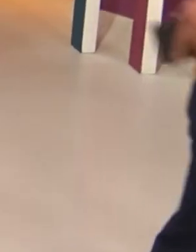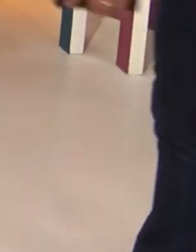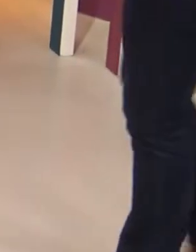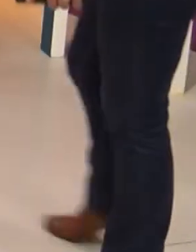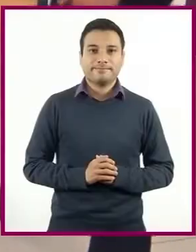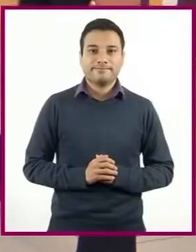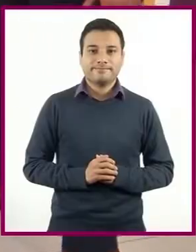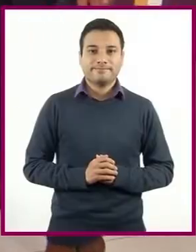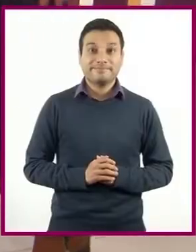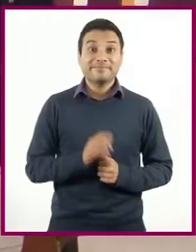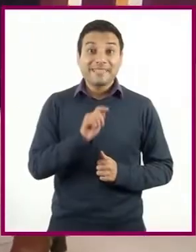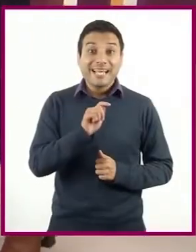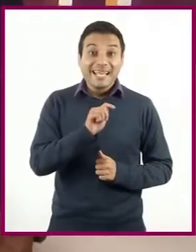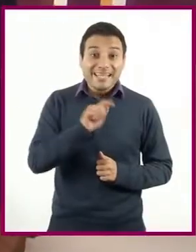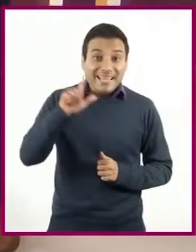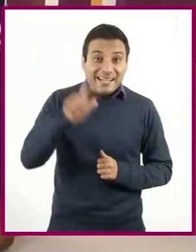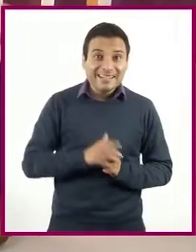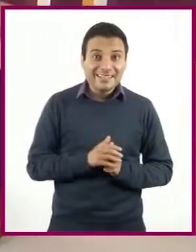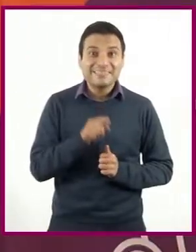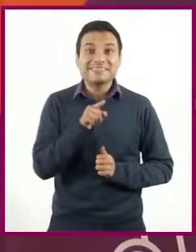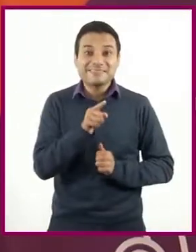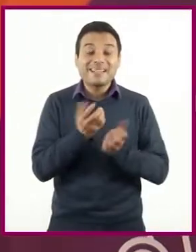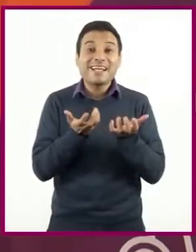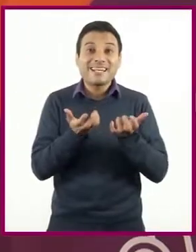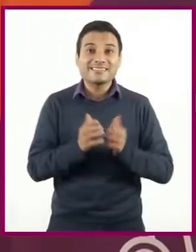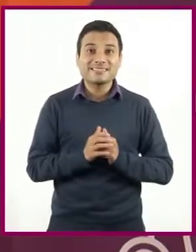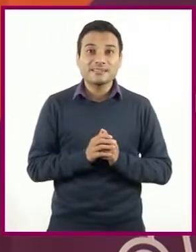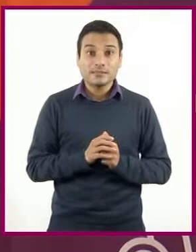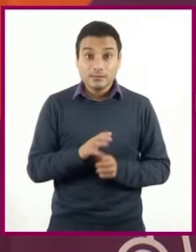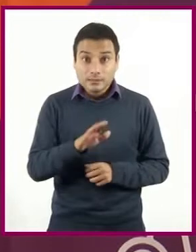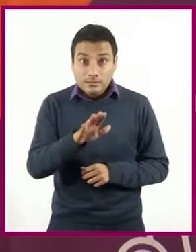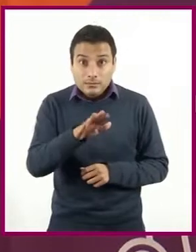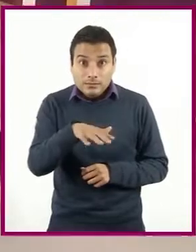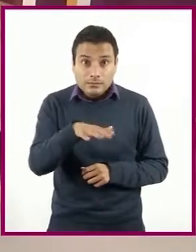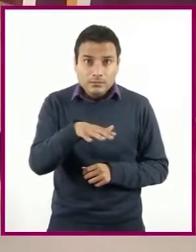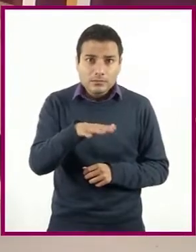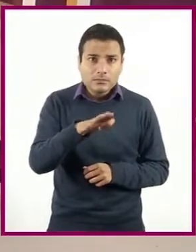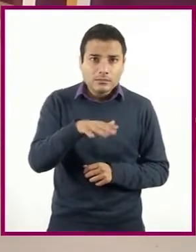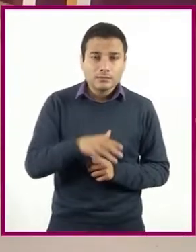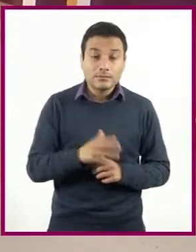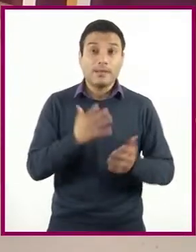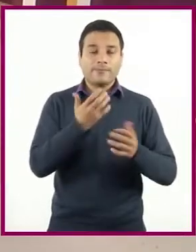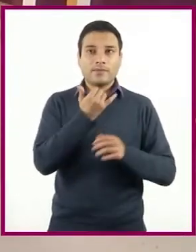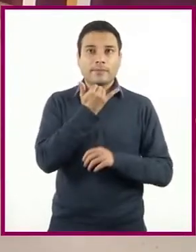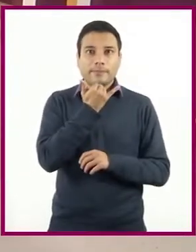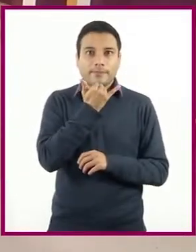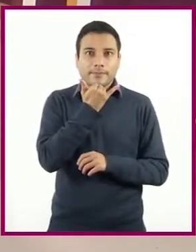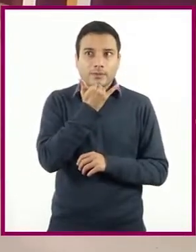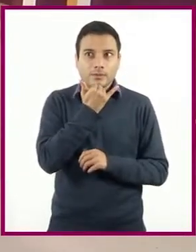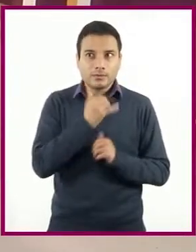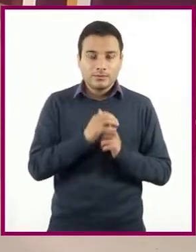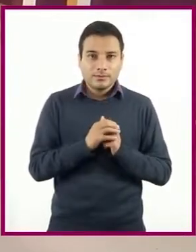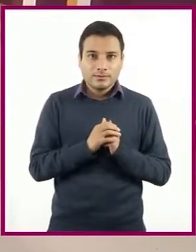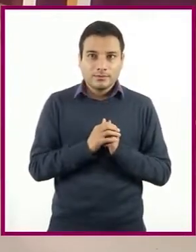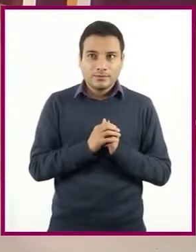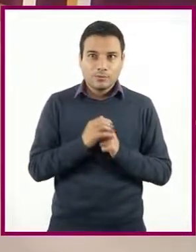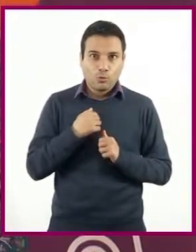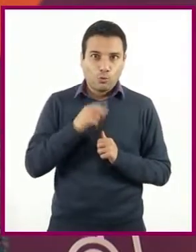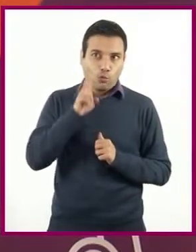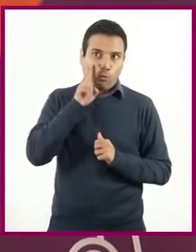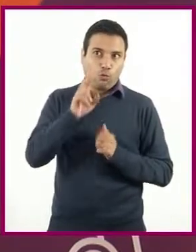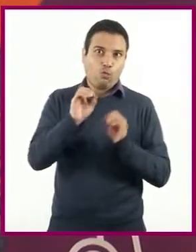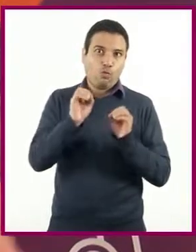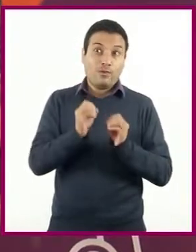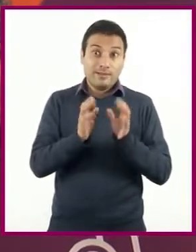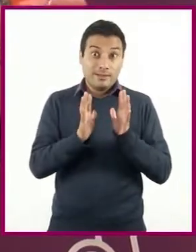¿Qué tal, Rodolfo? ¿Qué haces? Rodolfo. Rodolfo. Ah, perdón, no te oí llegar. ¿Ya es